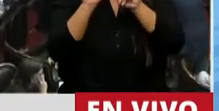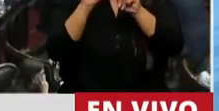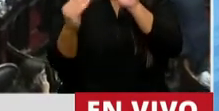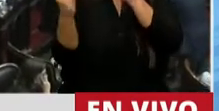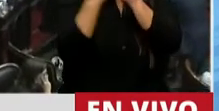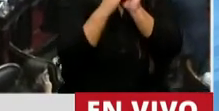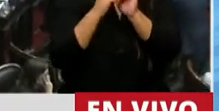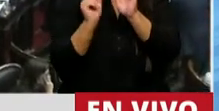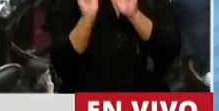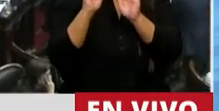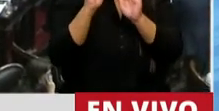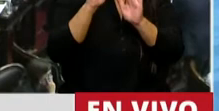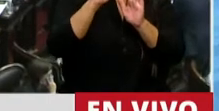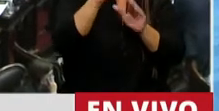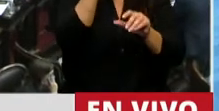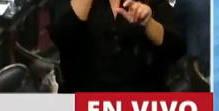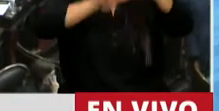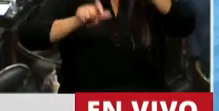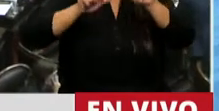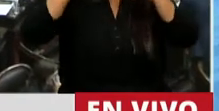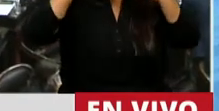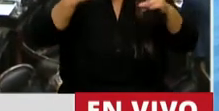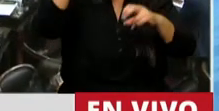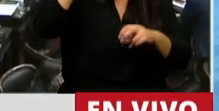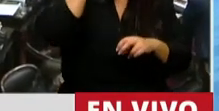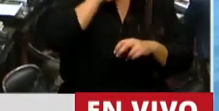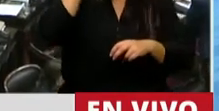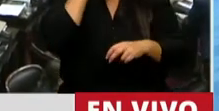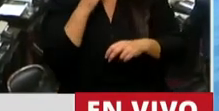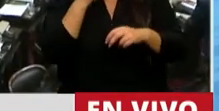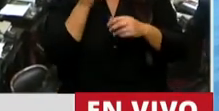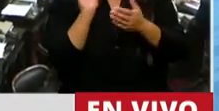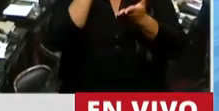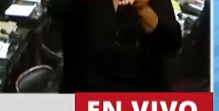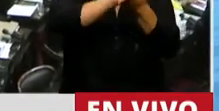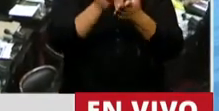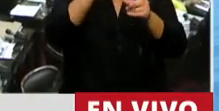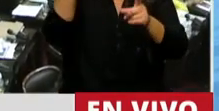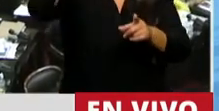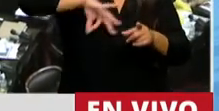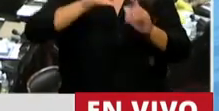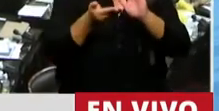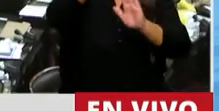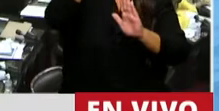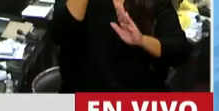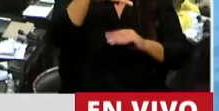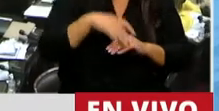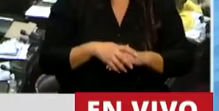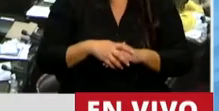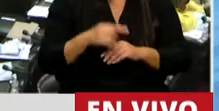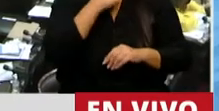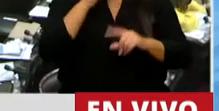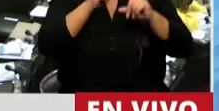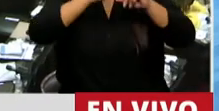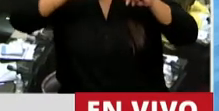los salarios de los investigadores y las investigadoras en este país. Yo no me quiero